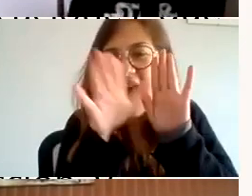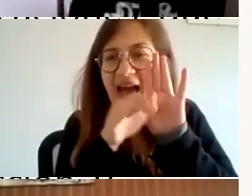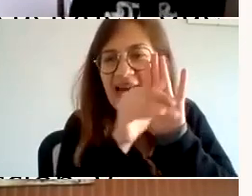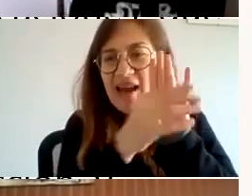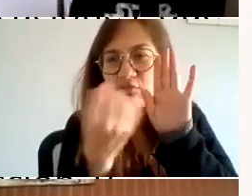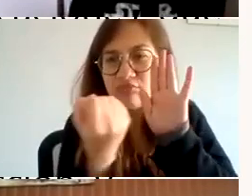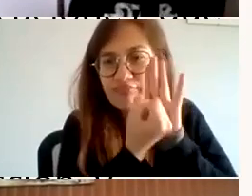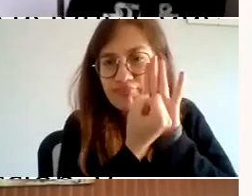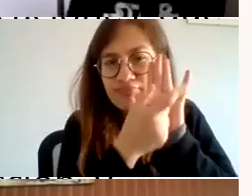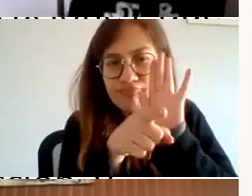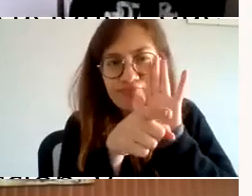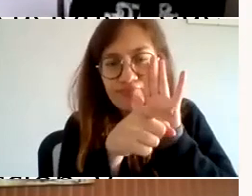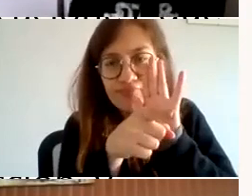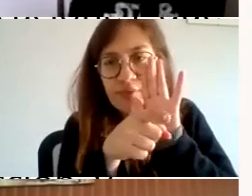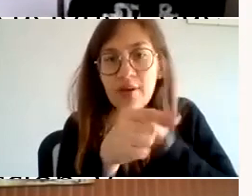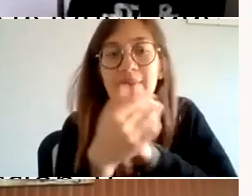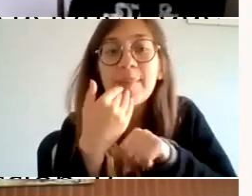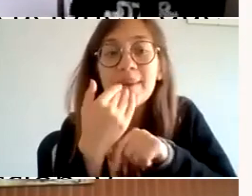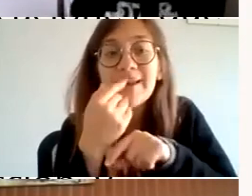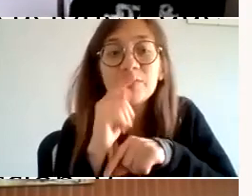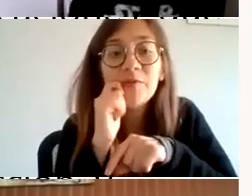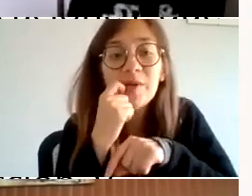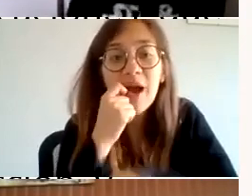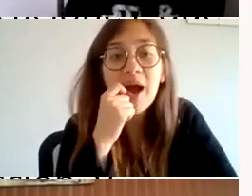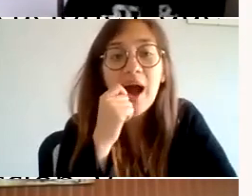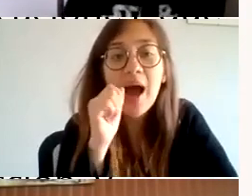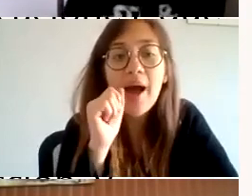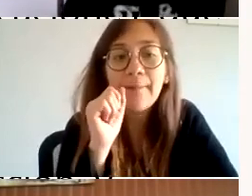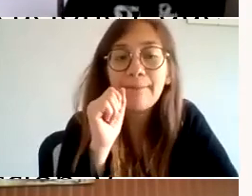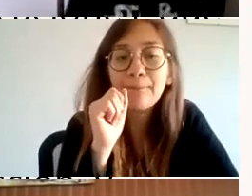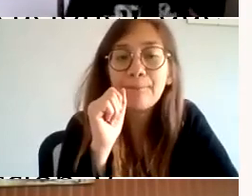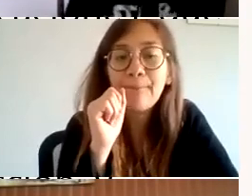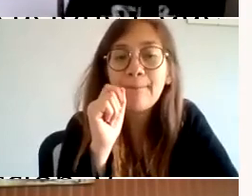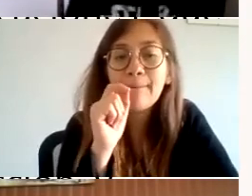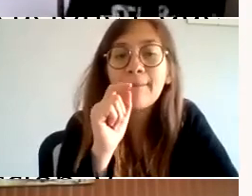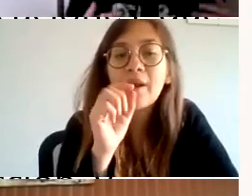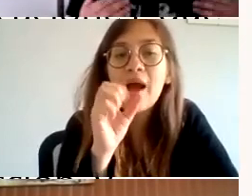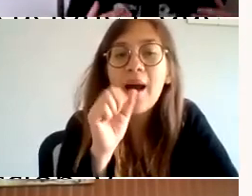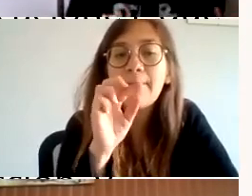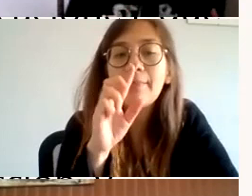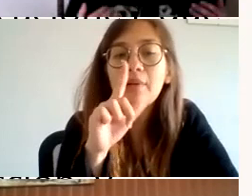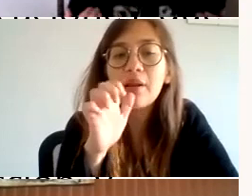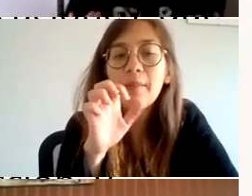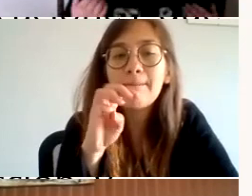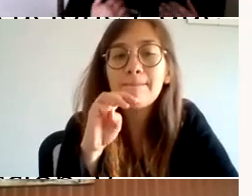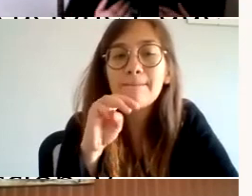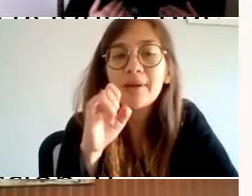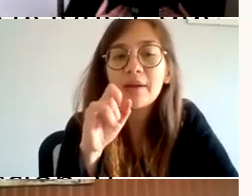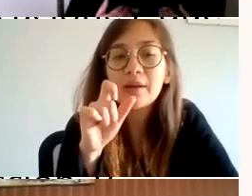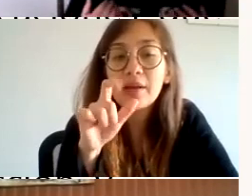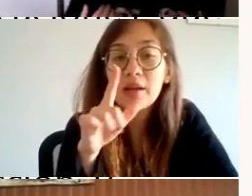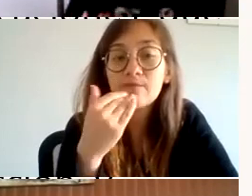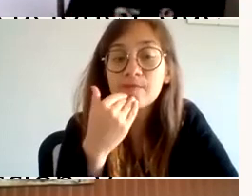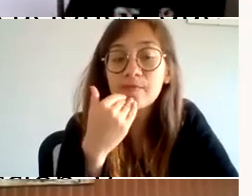o sea, generar los correos que yo ya tengo, administrarlo ahí, ¿ya? Poder ver cuáles son. Bueno, quizá ustedes quizá ahora